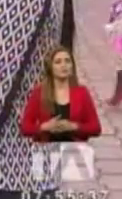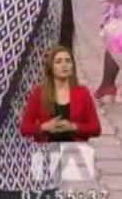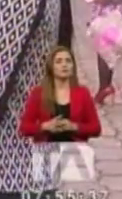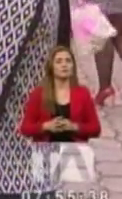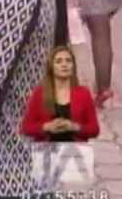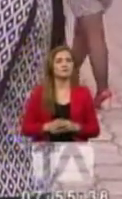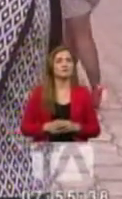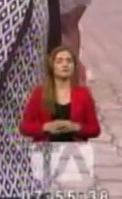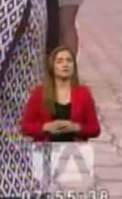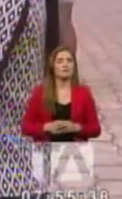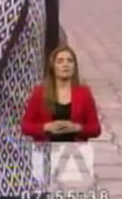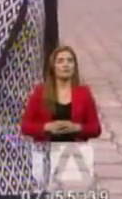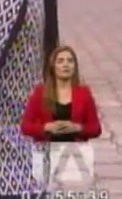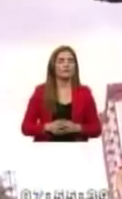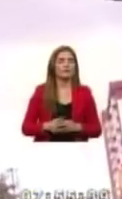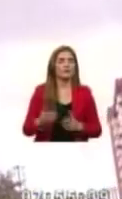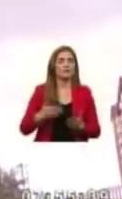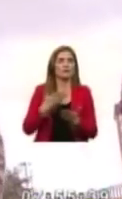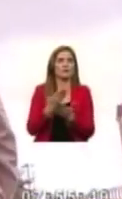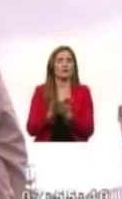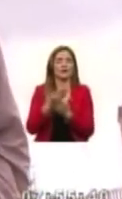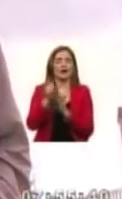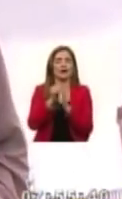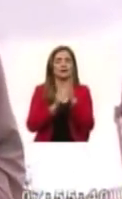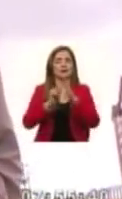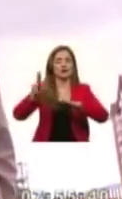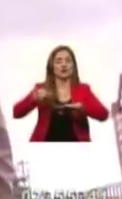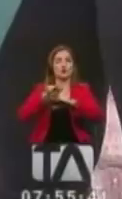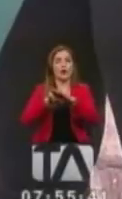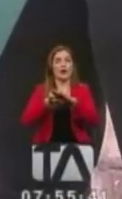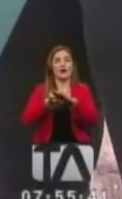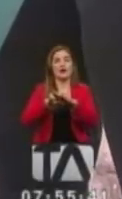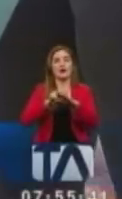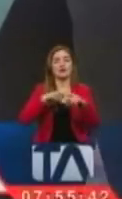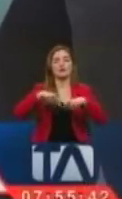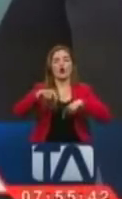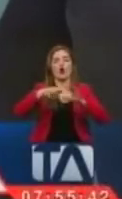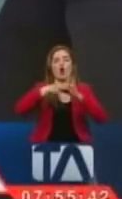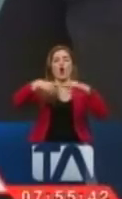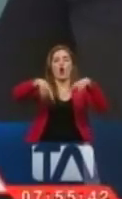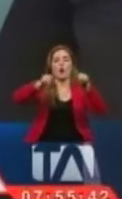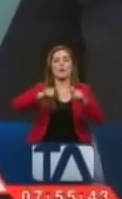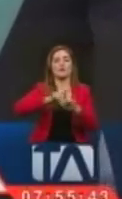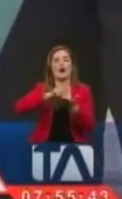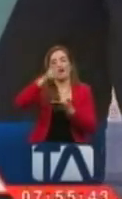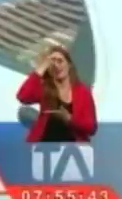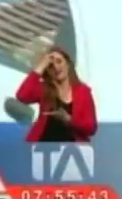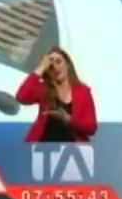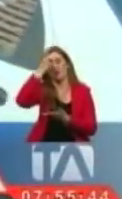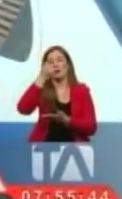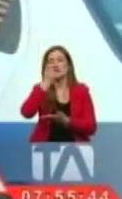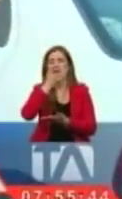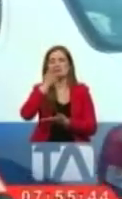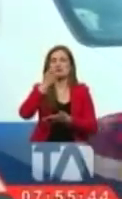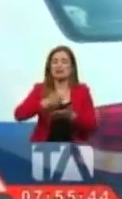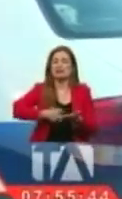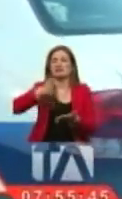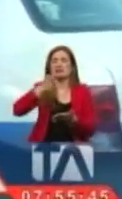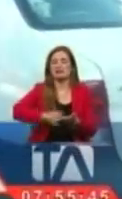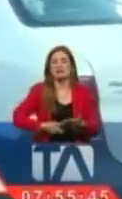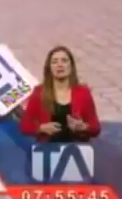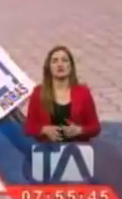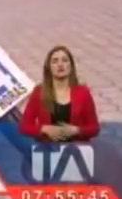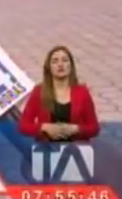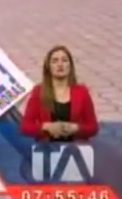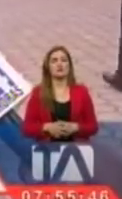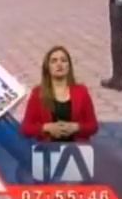ramiro está pan está llegó hasta la agencia nacional de tránsito en busca de hacer un convenio y pagar la deuda que debe por infracciones de tránsito cometidas